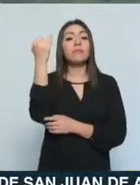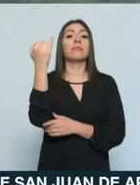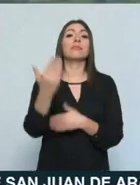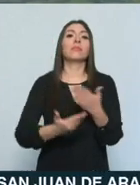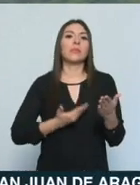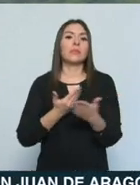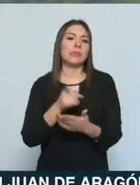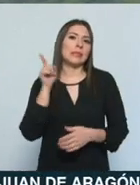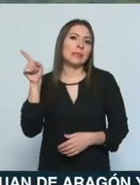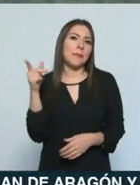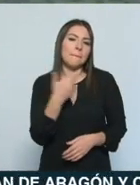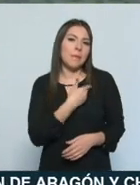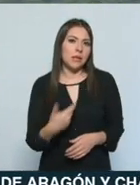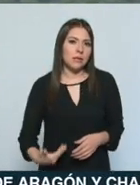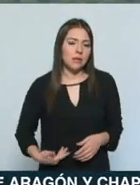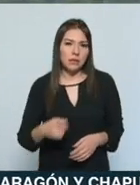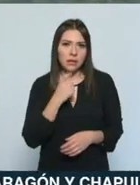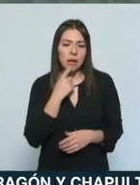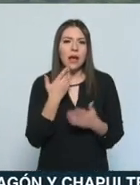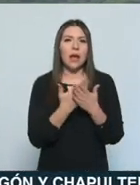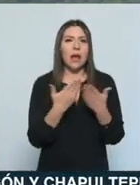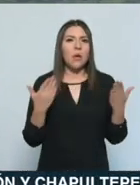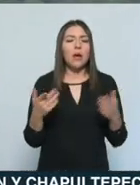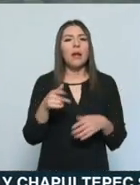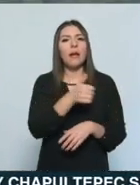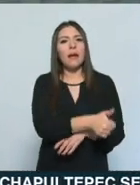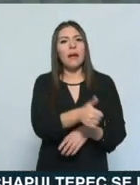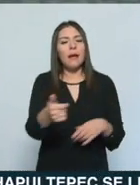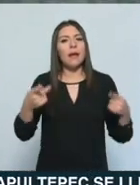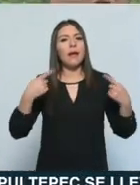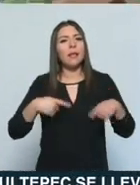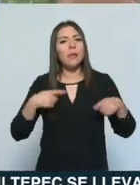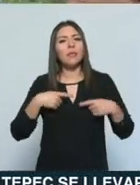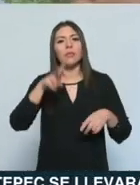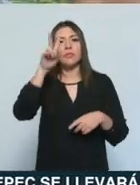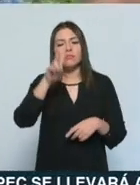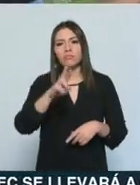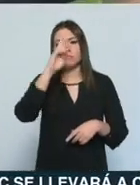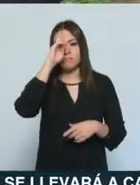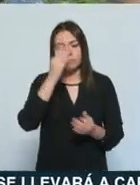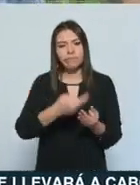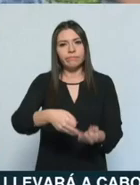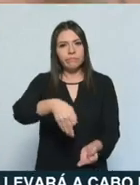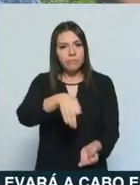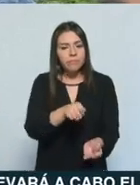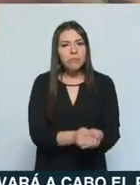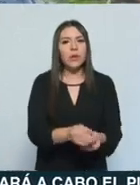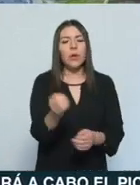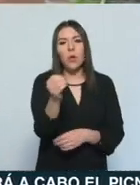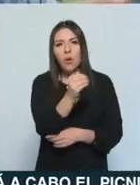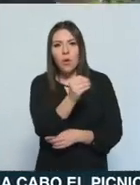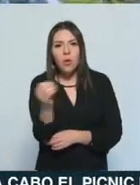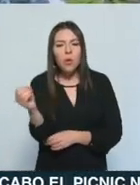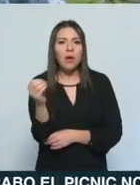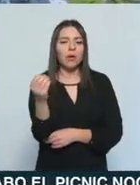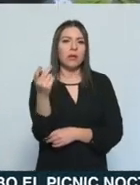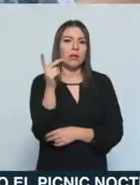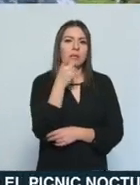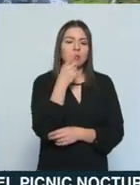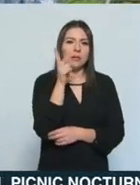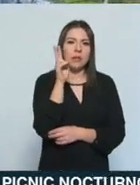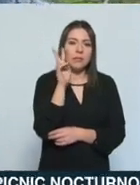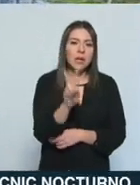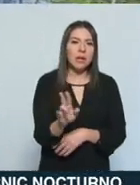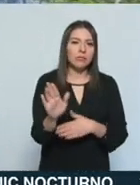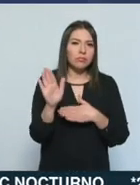los valores, lo que se conoce como la axiología, es decir, la lealtad, la disciplina, la vocación de servicio, la abnegación y el